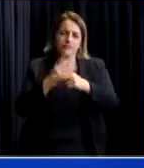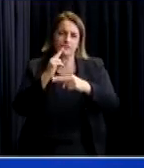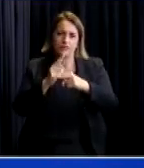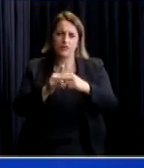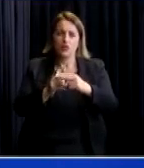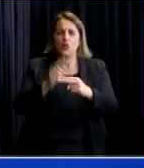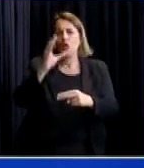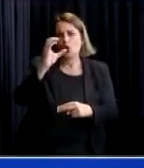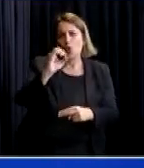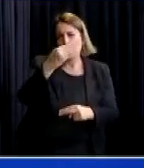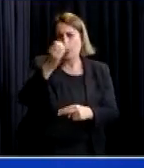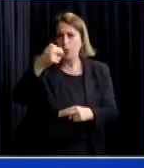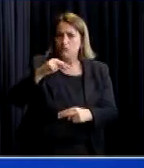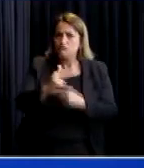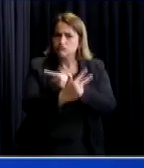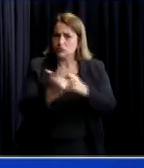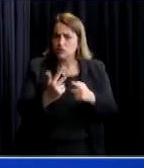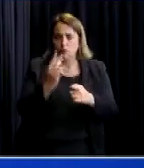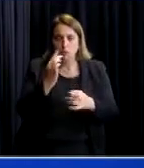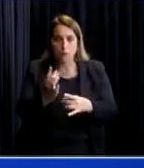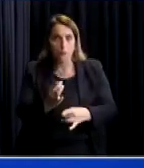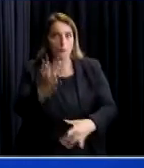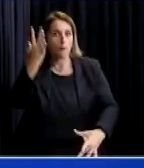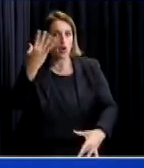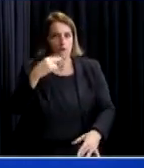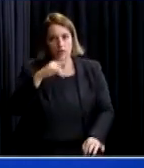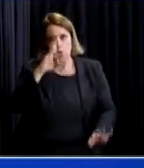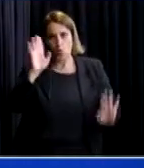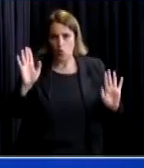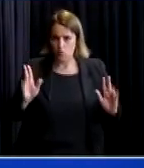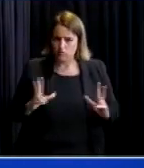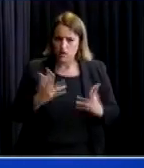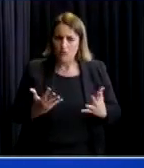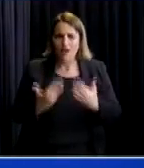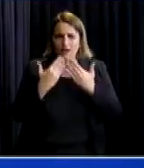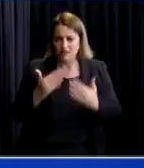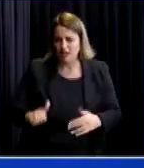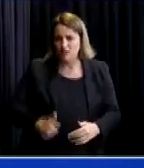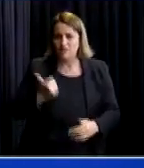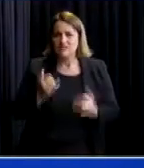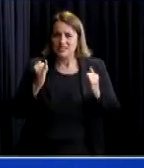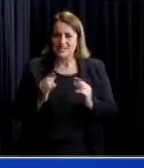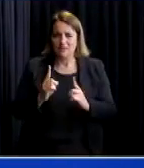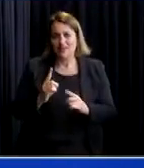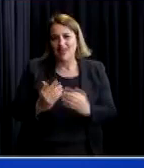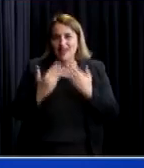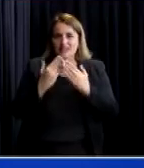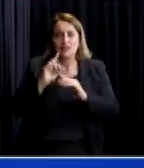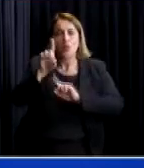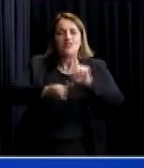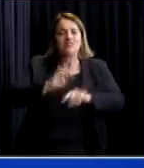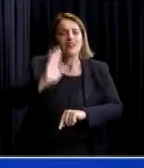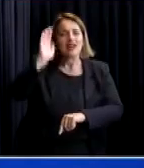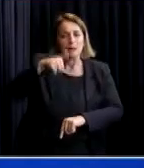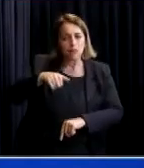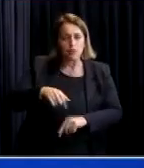23 prestigiosos profesionales a los cuales les agradecemos entre otros agradecemos a la universidad de la república